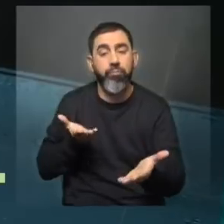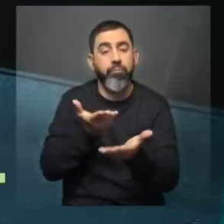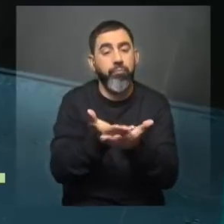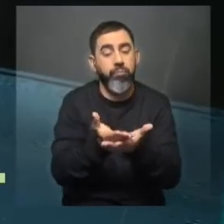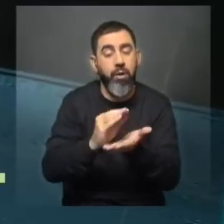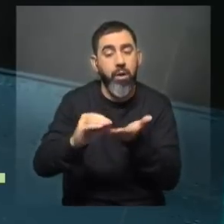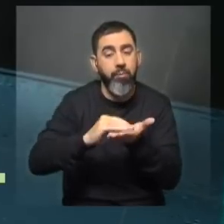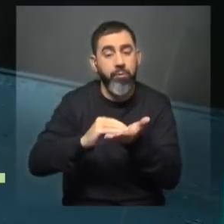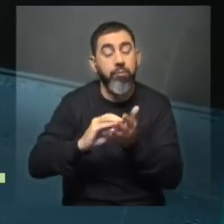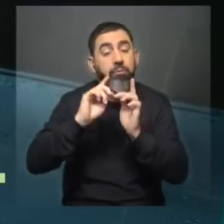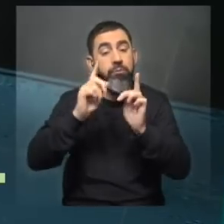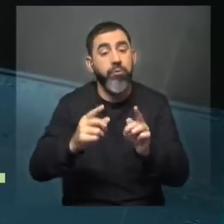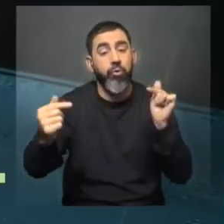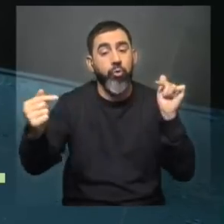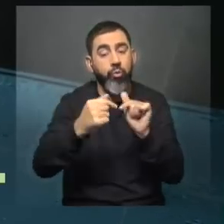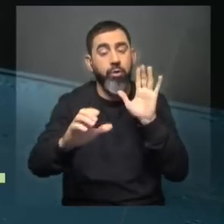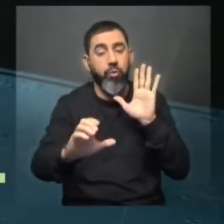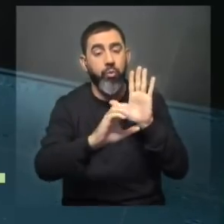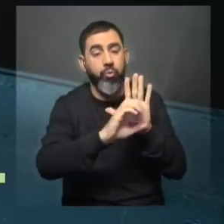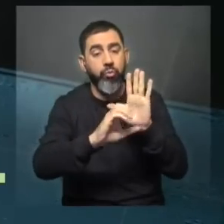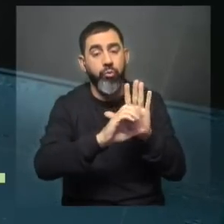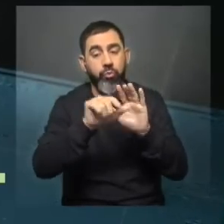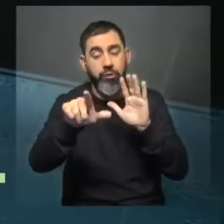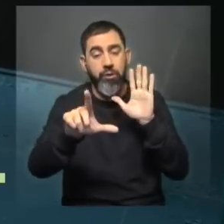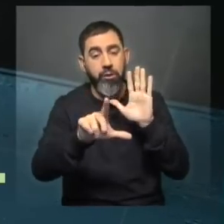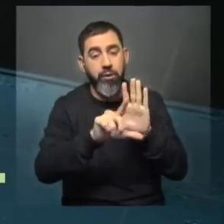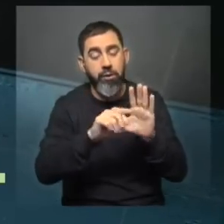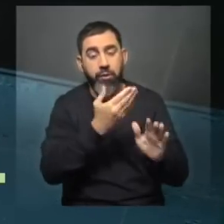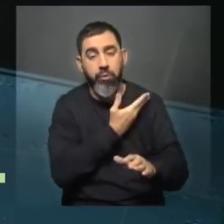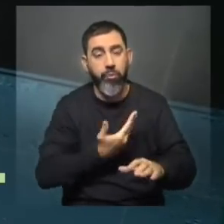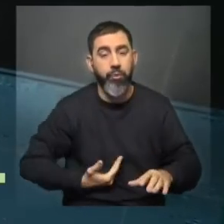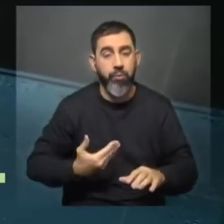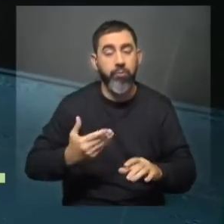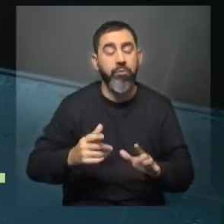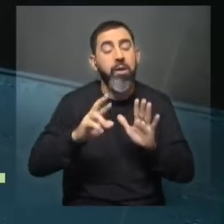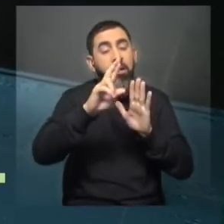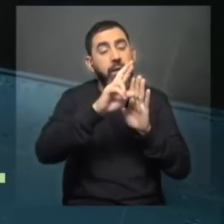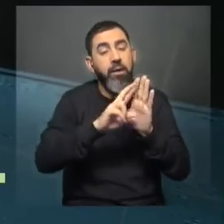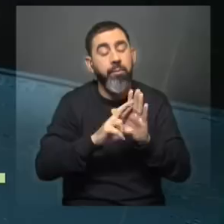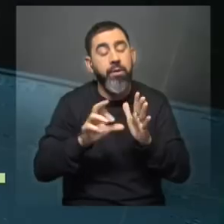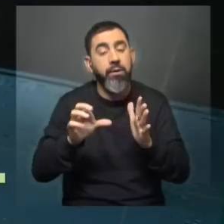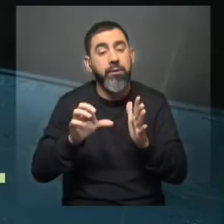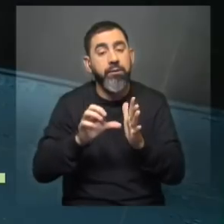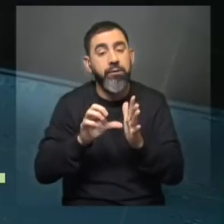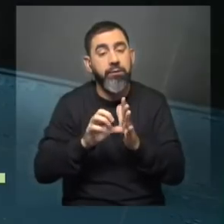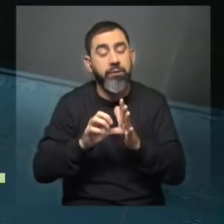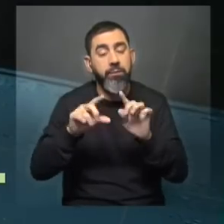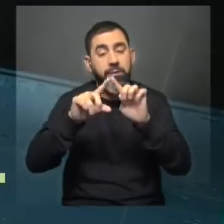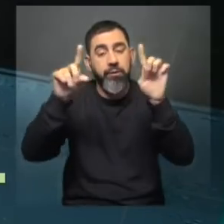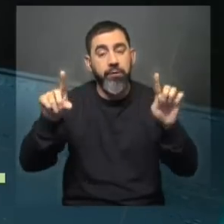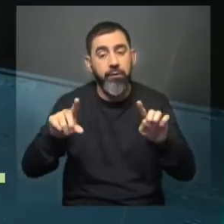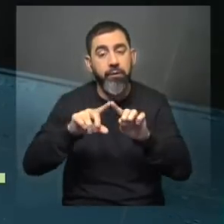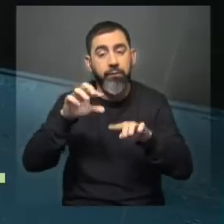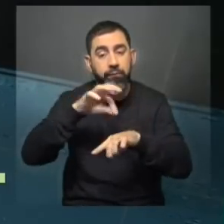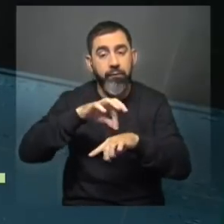administrativo y también de inconstitucionalidad contra este decreto del poder ejecutivo que reglamenta el sistema de certificaciones médicas Por